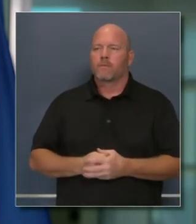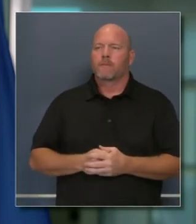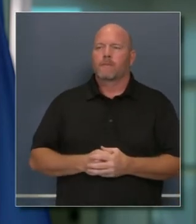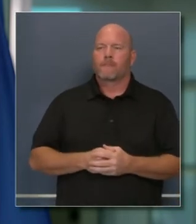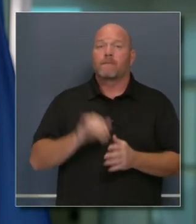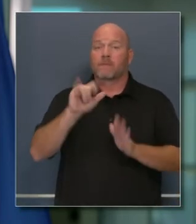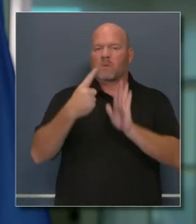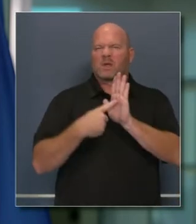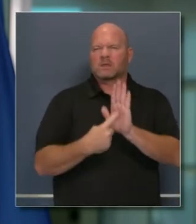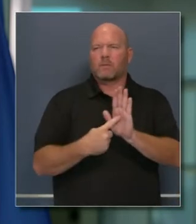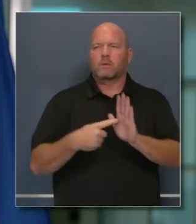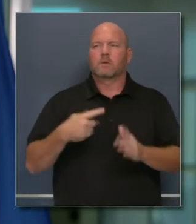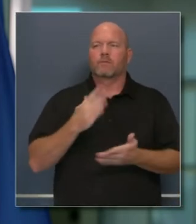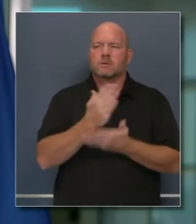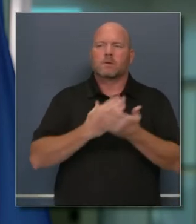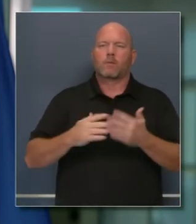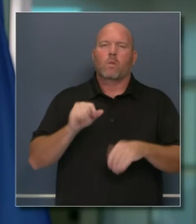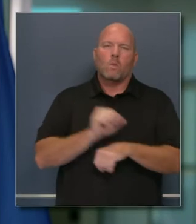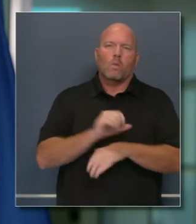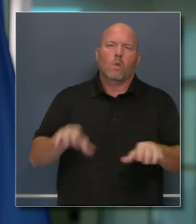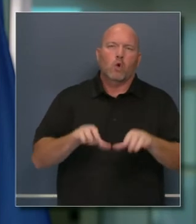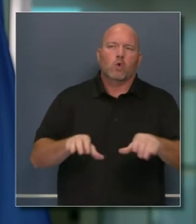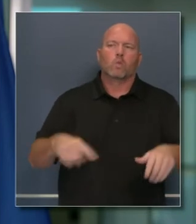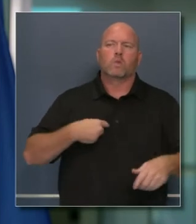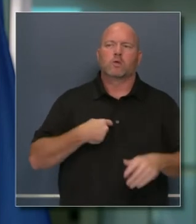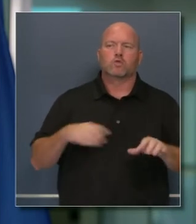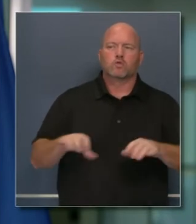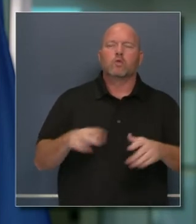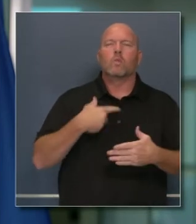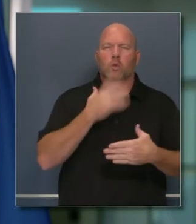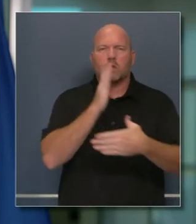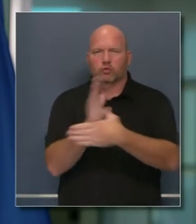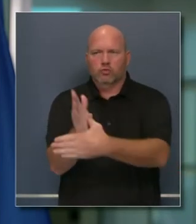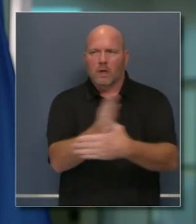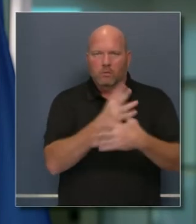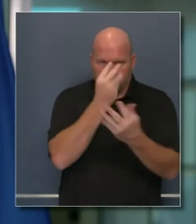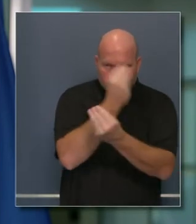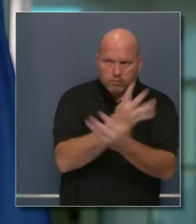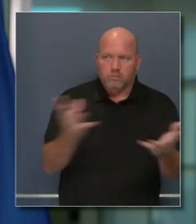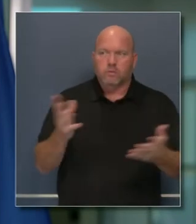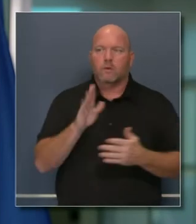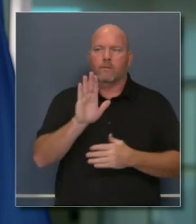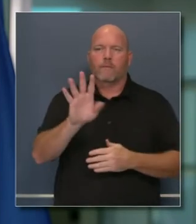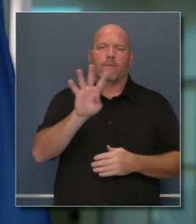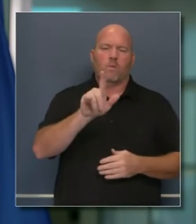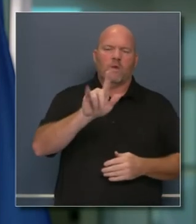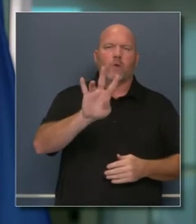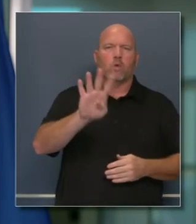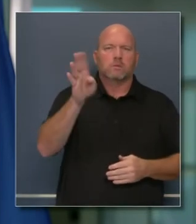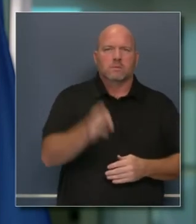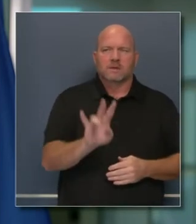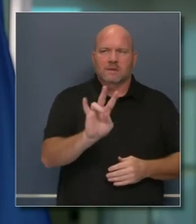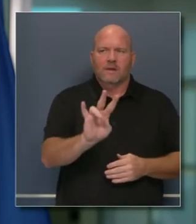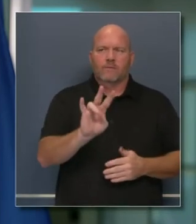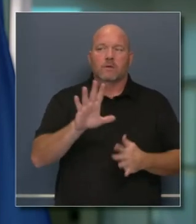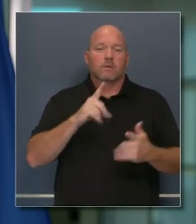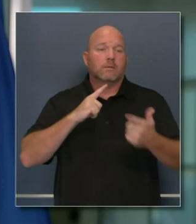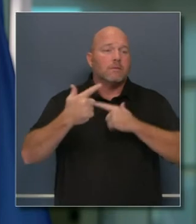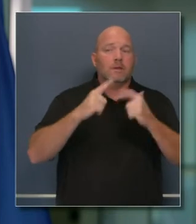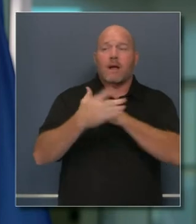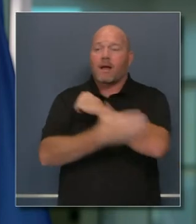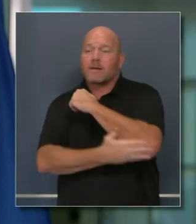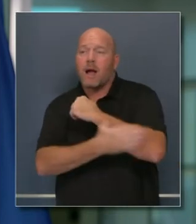nuestra cuenta la situación. Este es un ejemplo del trabajo que hacemos. Compartimos información 24 horas al día, 7 días por semana,